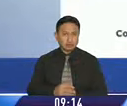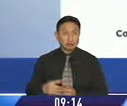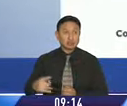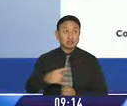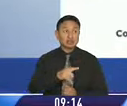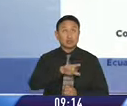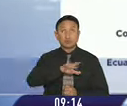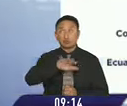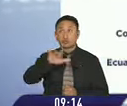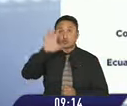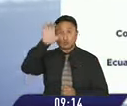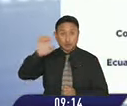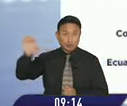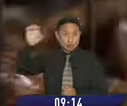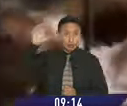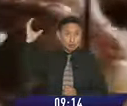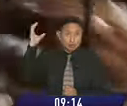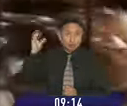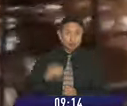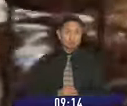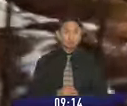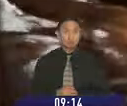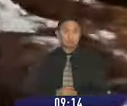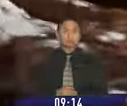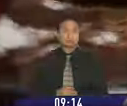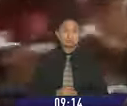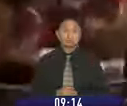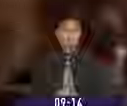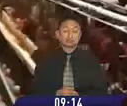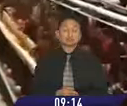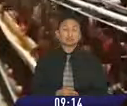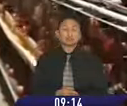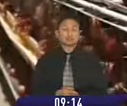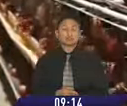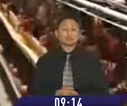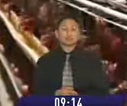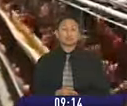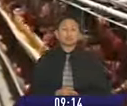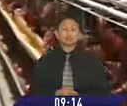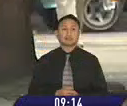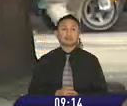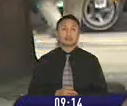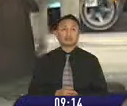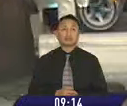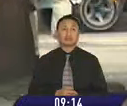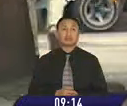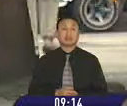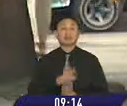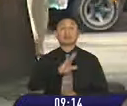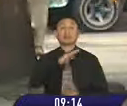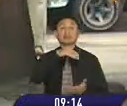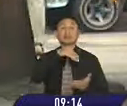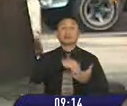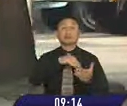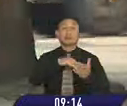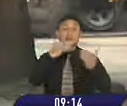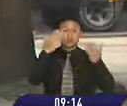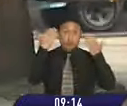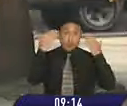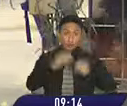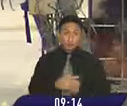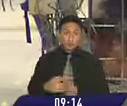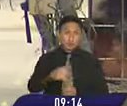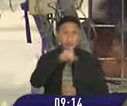Europa e incluso Colombia, lejos de las provincias afectadas. En el centro de Guayaquil aún se